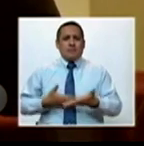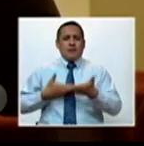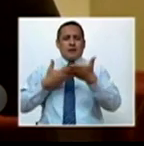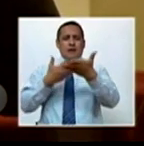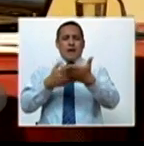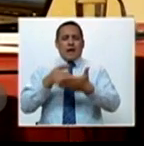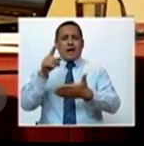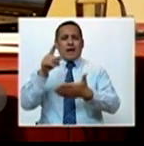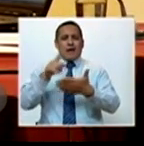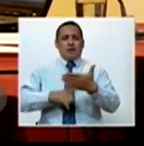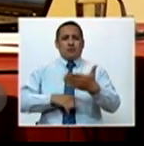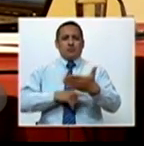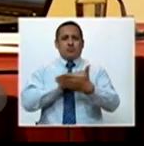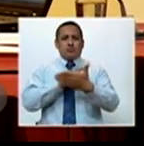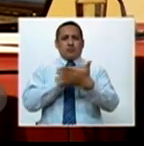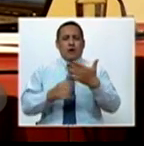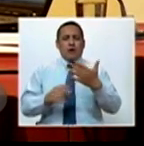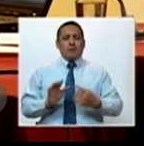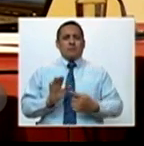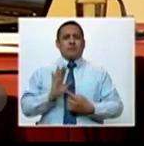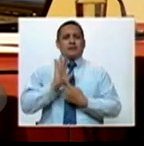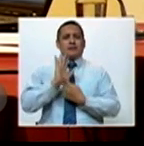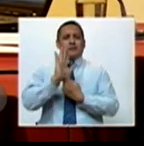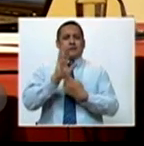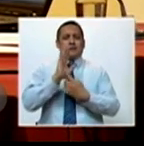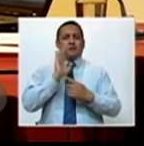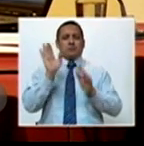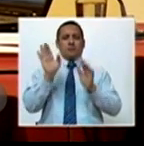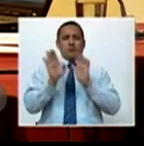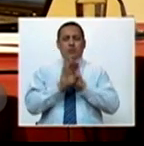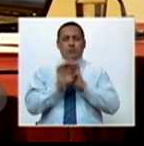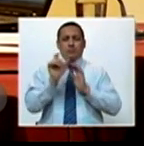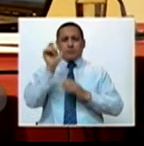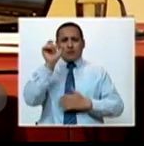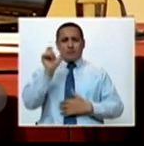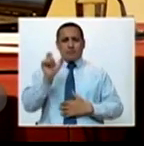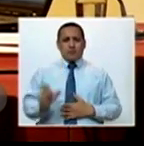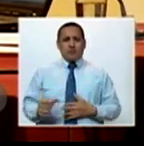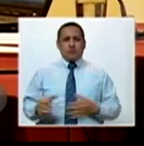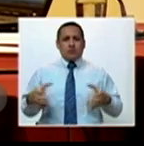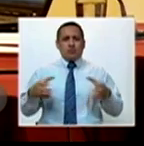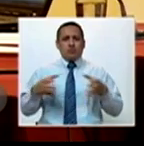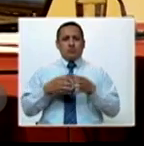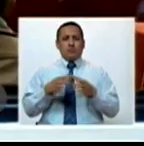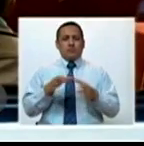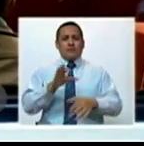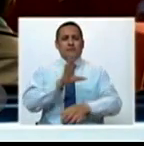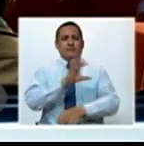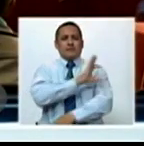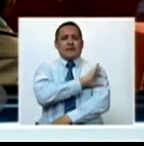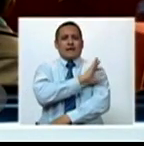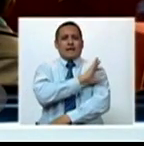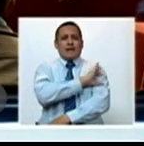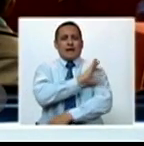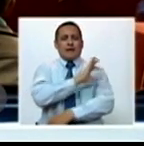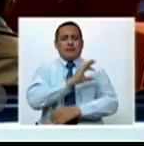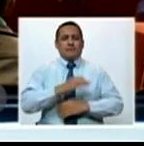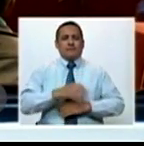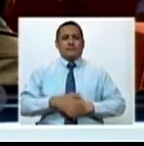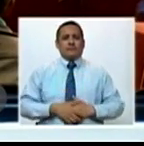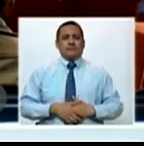nulidad haya sido planteado por el representante del Ministerio